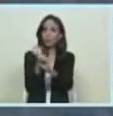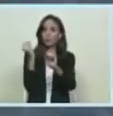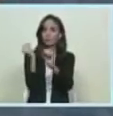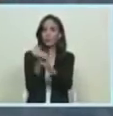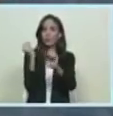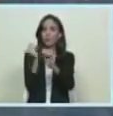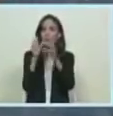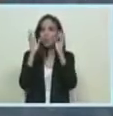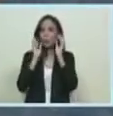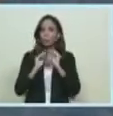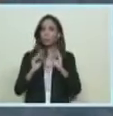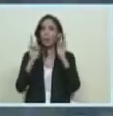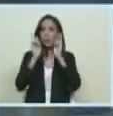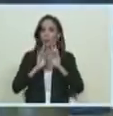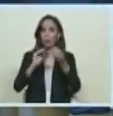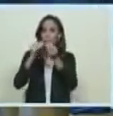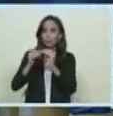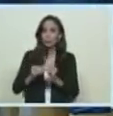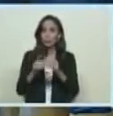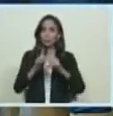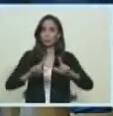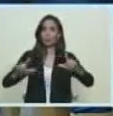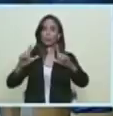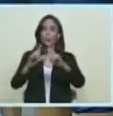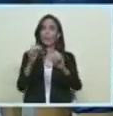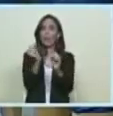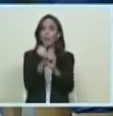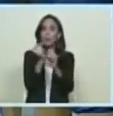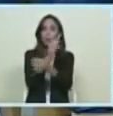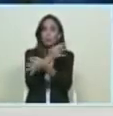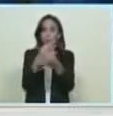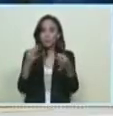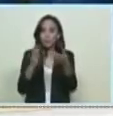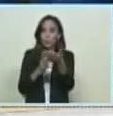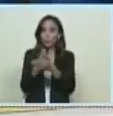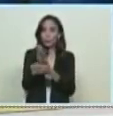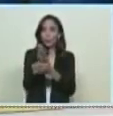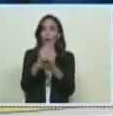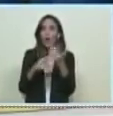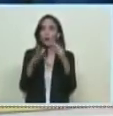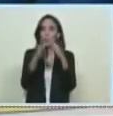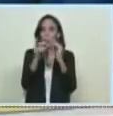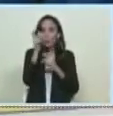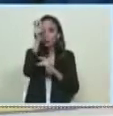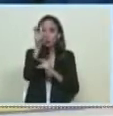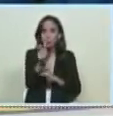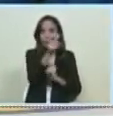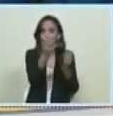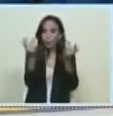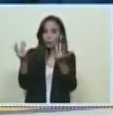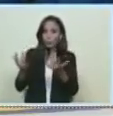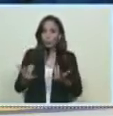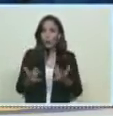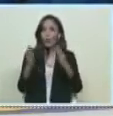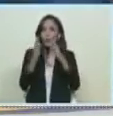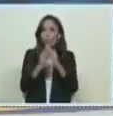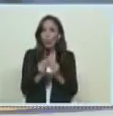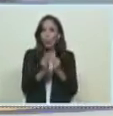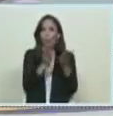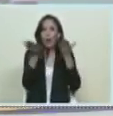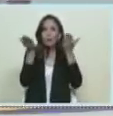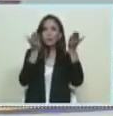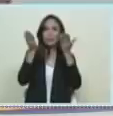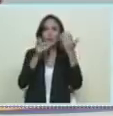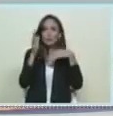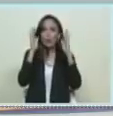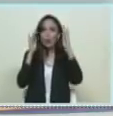hoy con estos maravillosos espacios que van a garantizar y que están garantizando ya de hecho a los ciudadanos que captamos todo el protocolo de atención